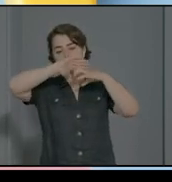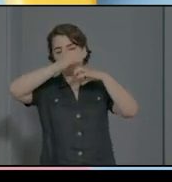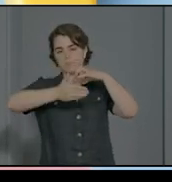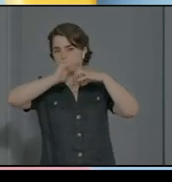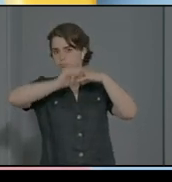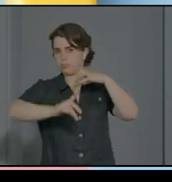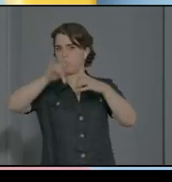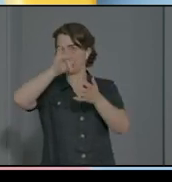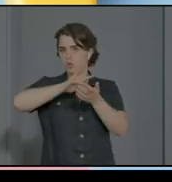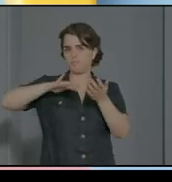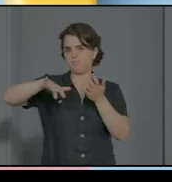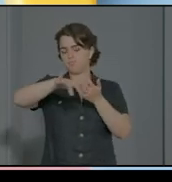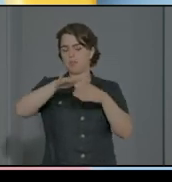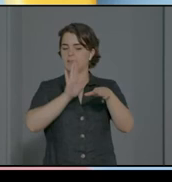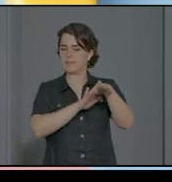izquierda,